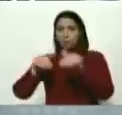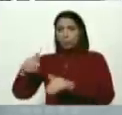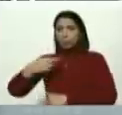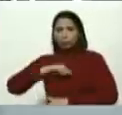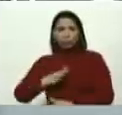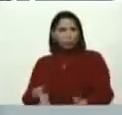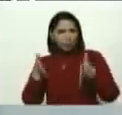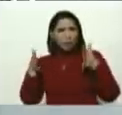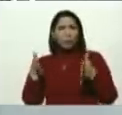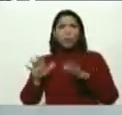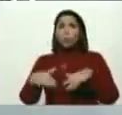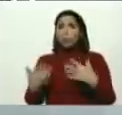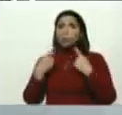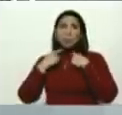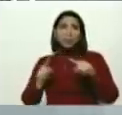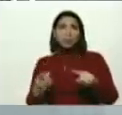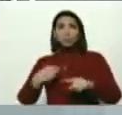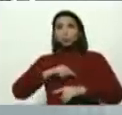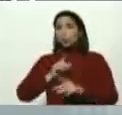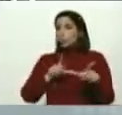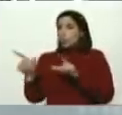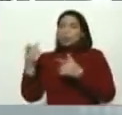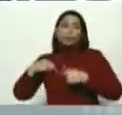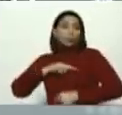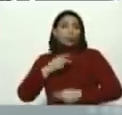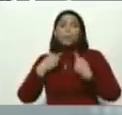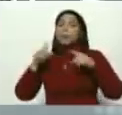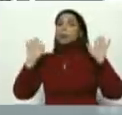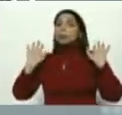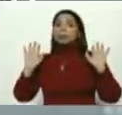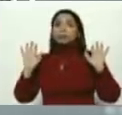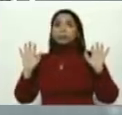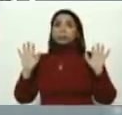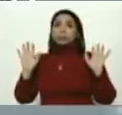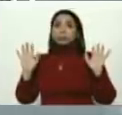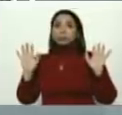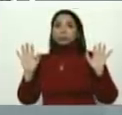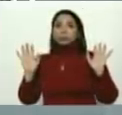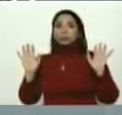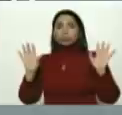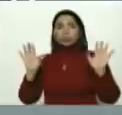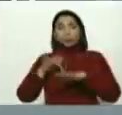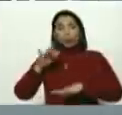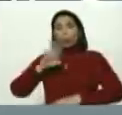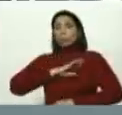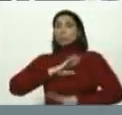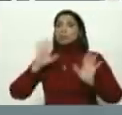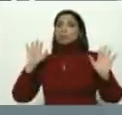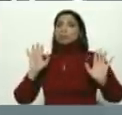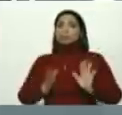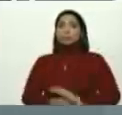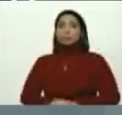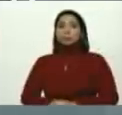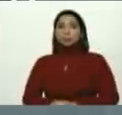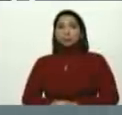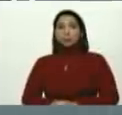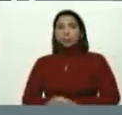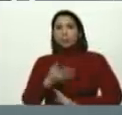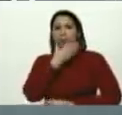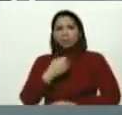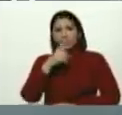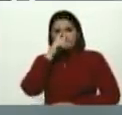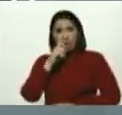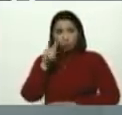ganamos, ganamos, y cuando perdemos, bueno, listo, perdemos. Me tocó a mí en diciembre del